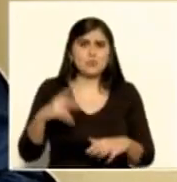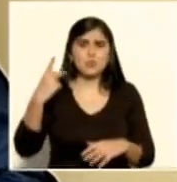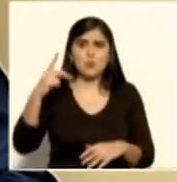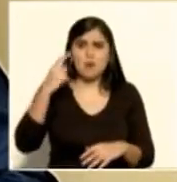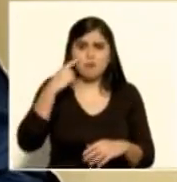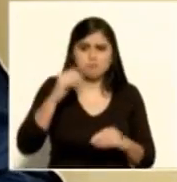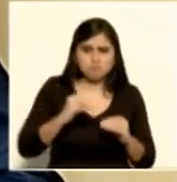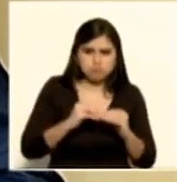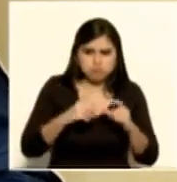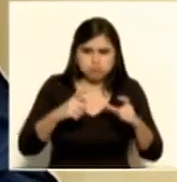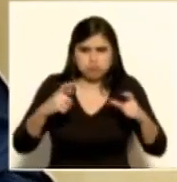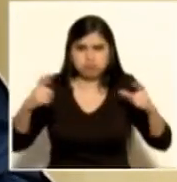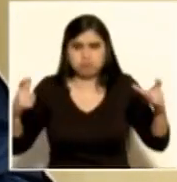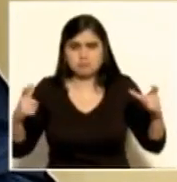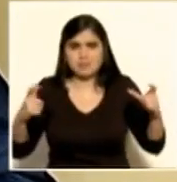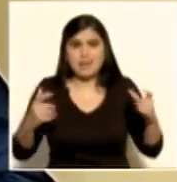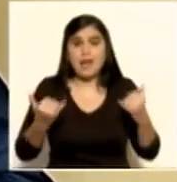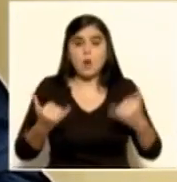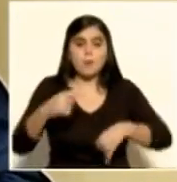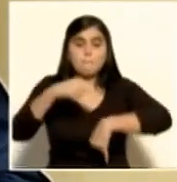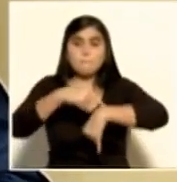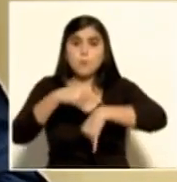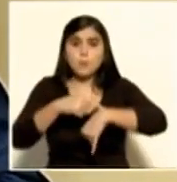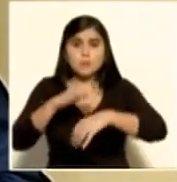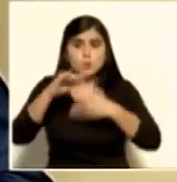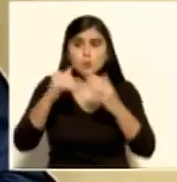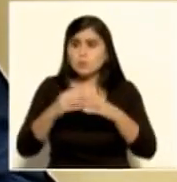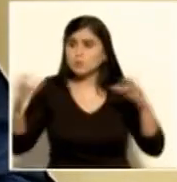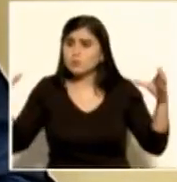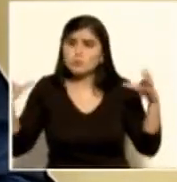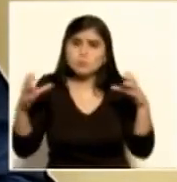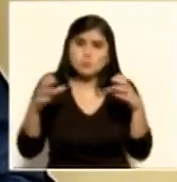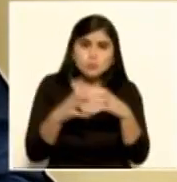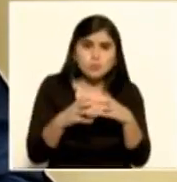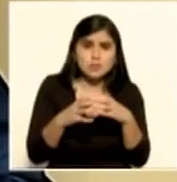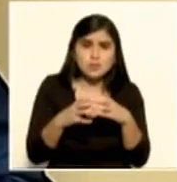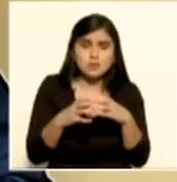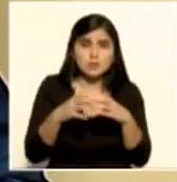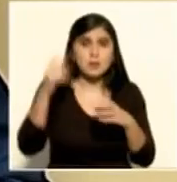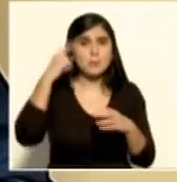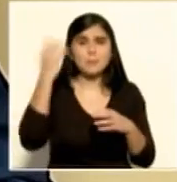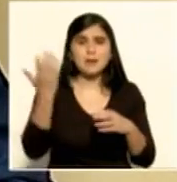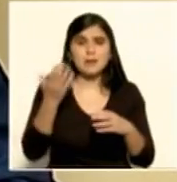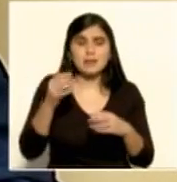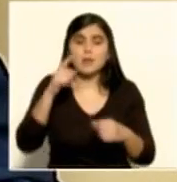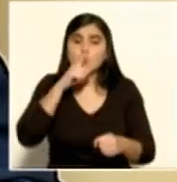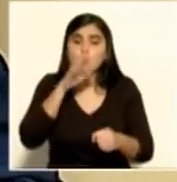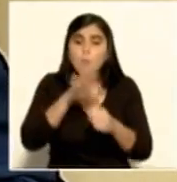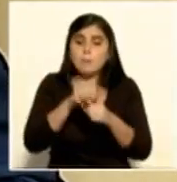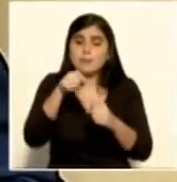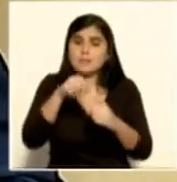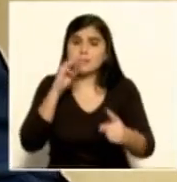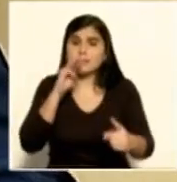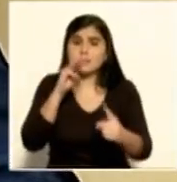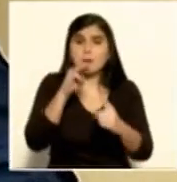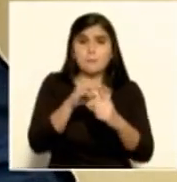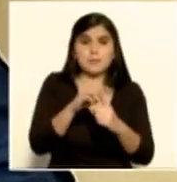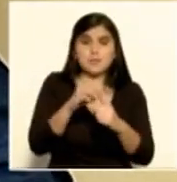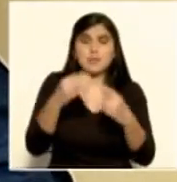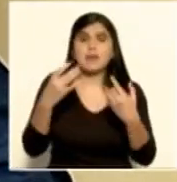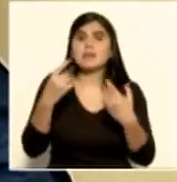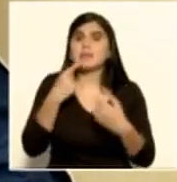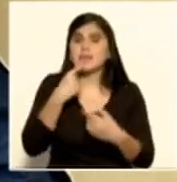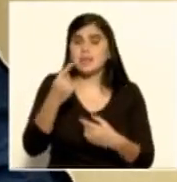Así que es hora de unirnos, es hora de estar juntos y juntas para cumplir esa misión que nos ha hablado el